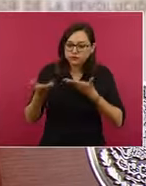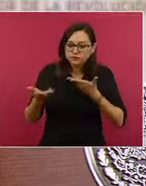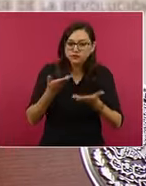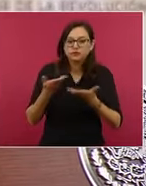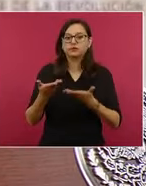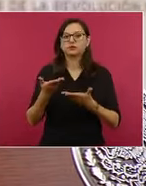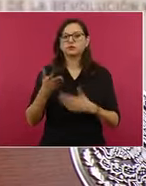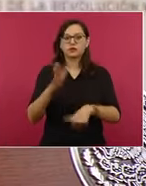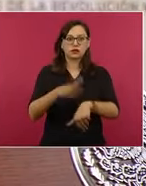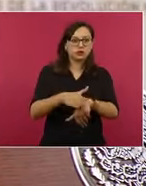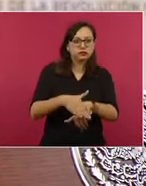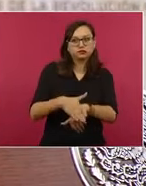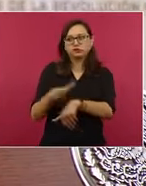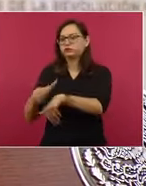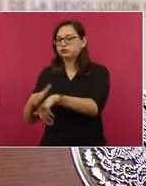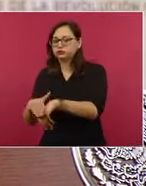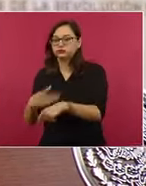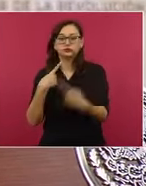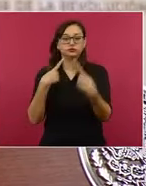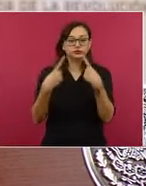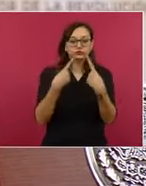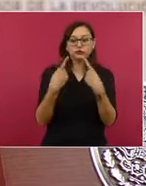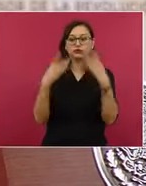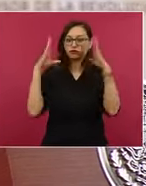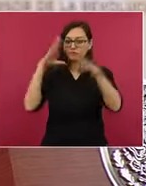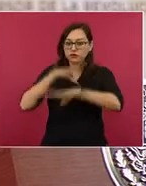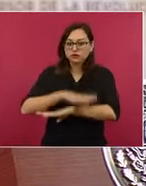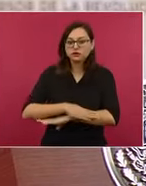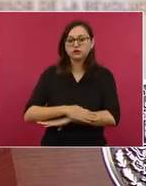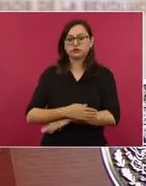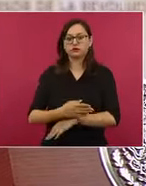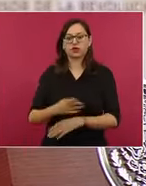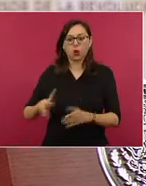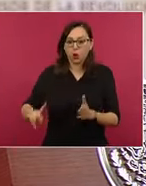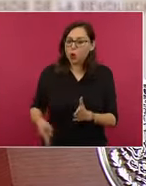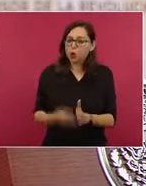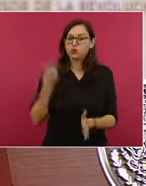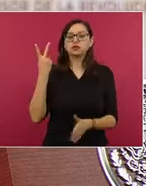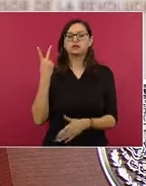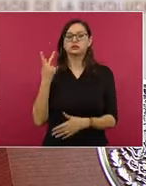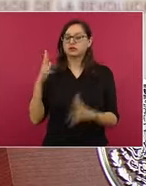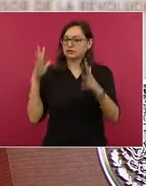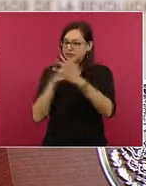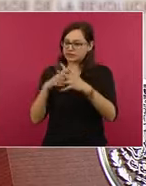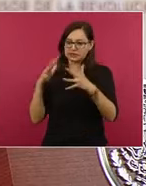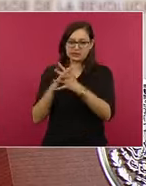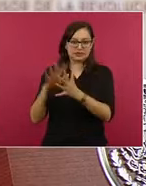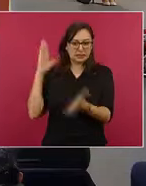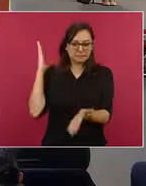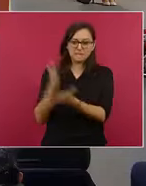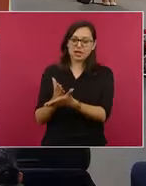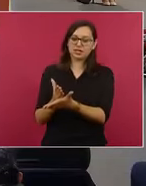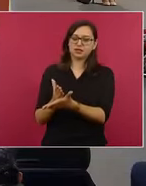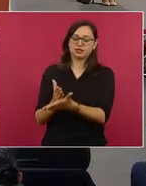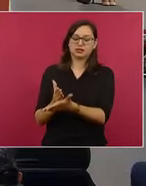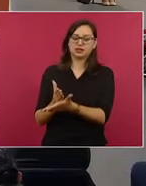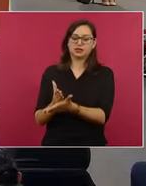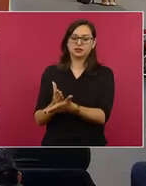llamar a las partes a la negociación, al diálogo, a parar la guerra.